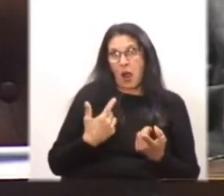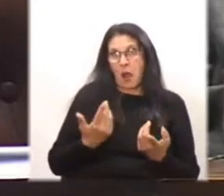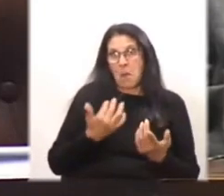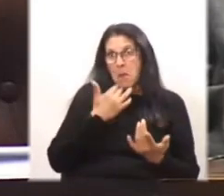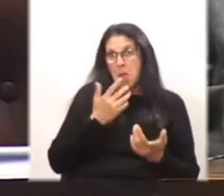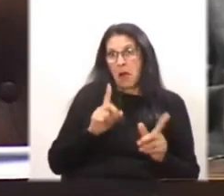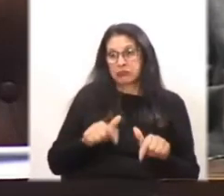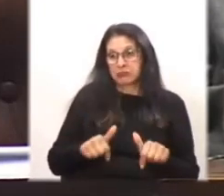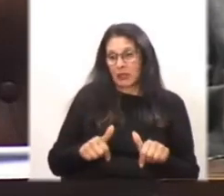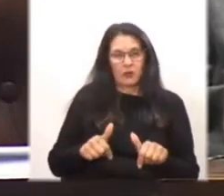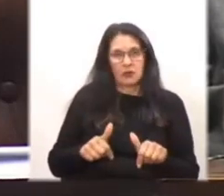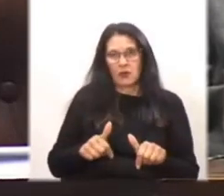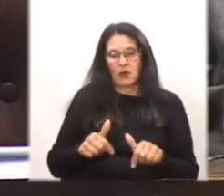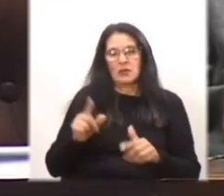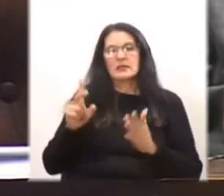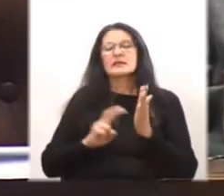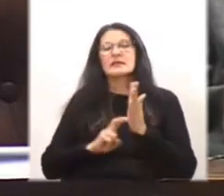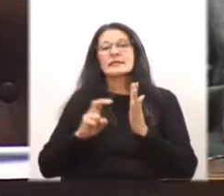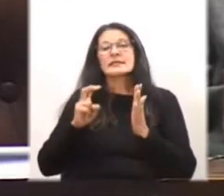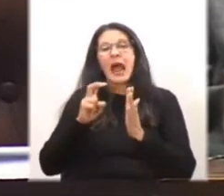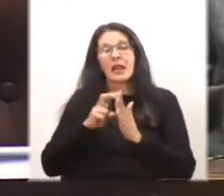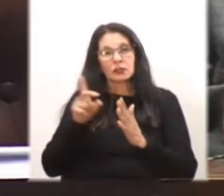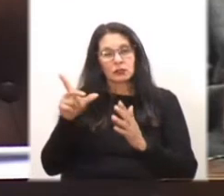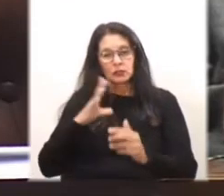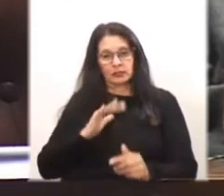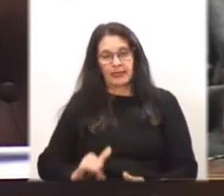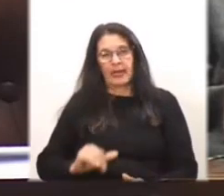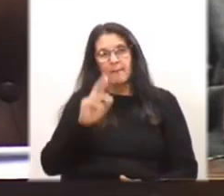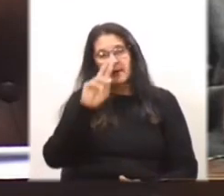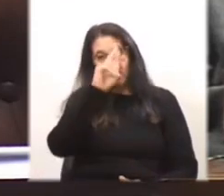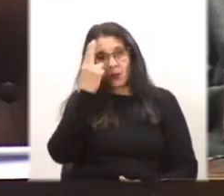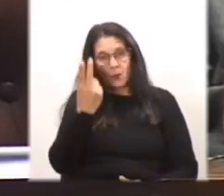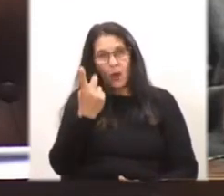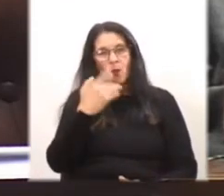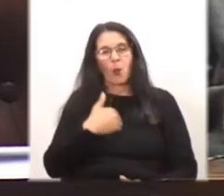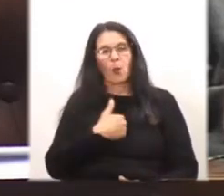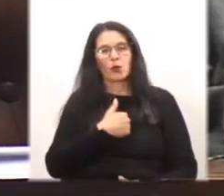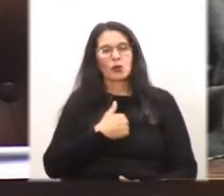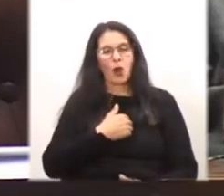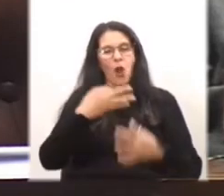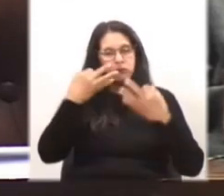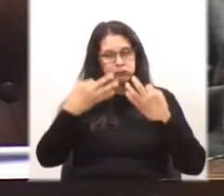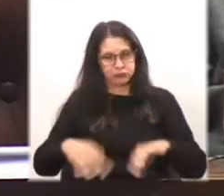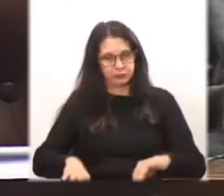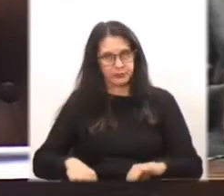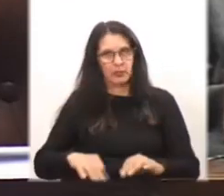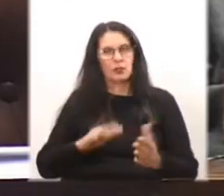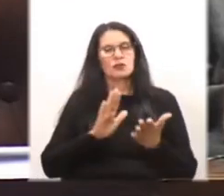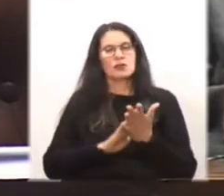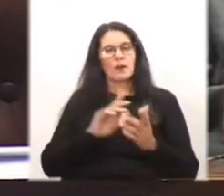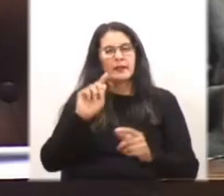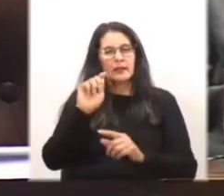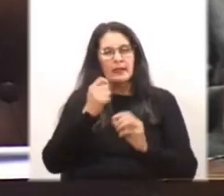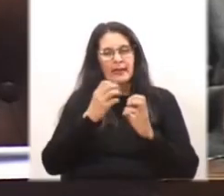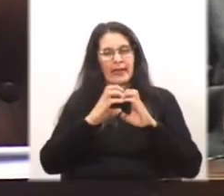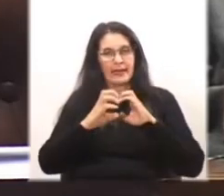Y Salto Grande tiene para Uruguay un rol estratégico sobre la soberanía energética,